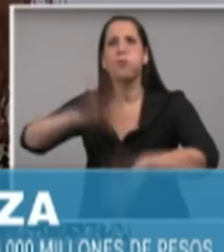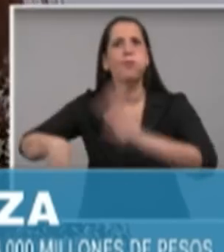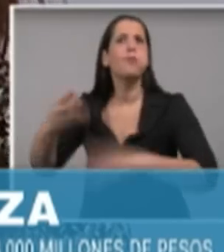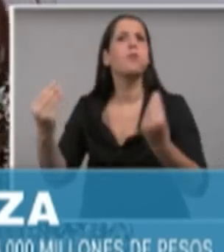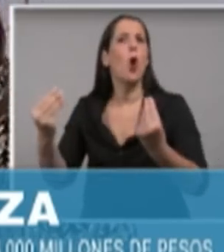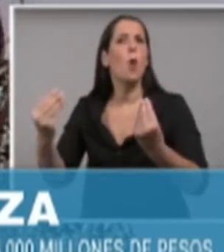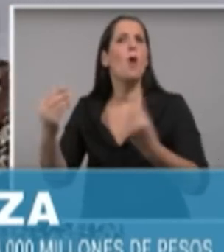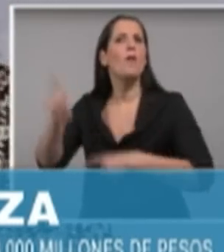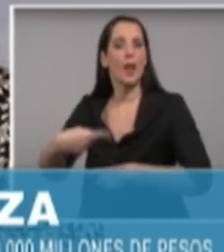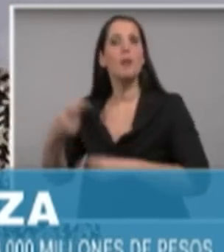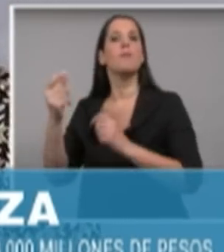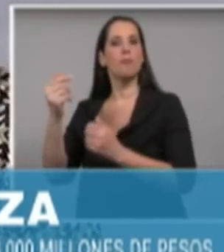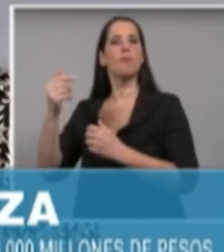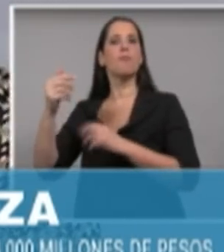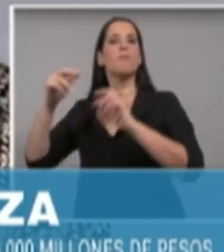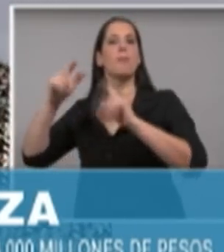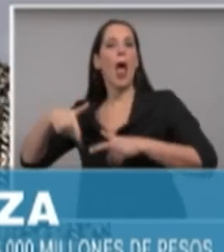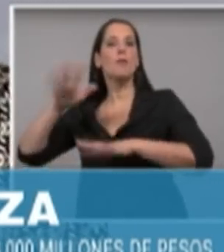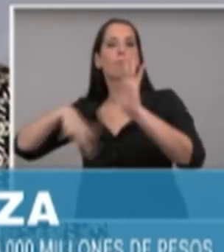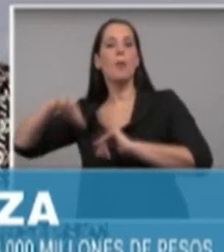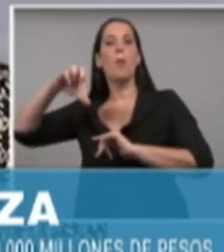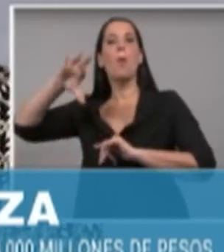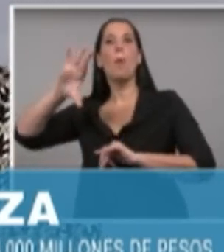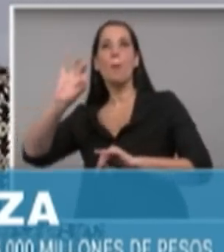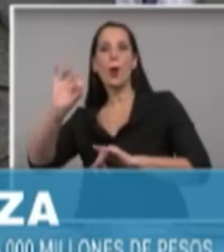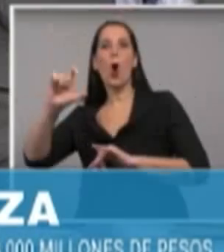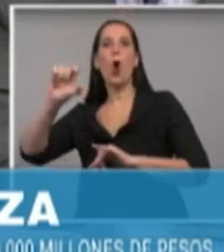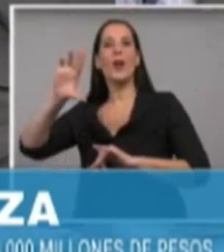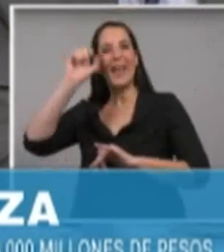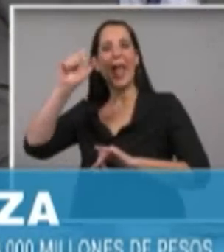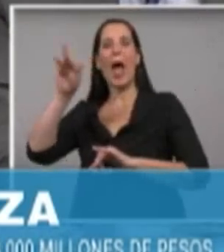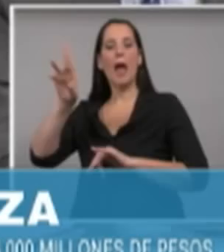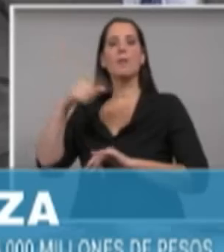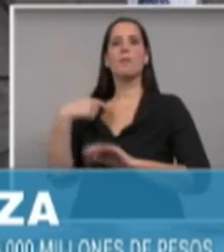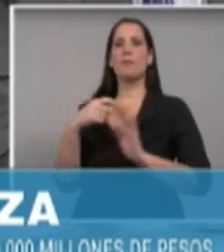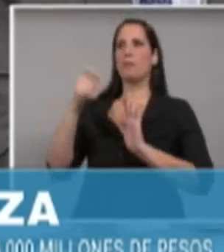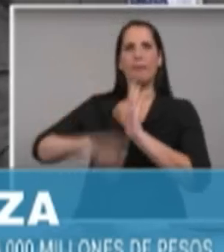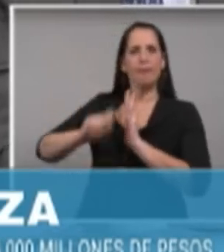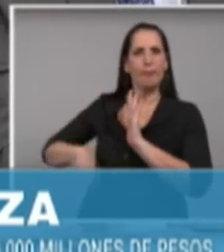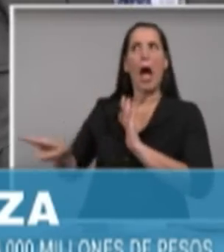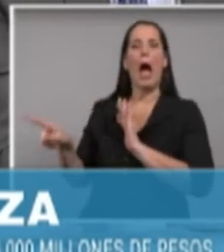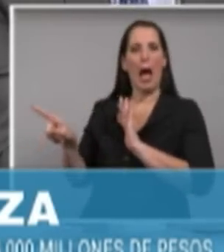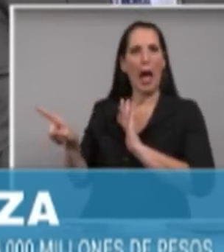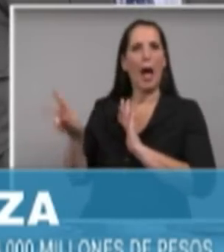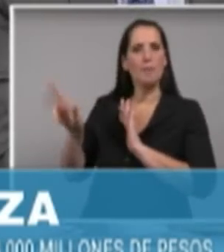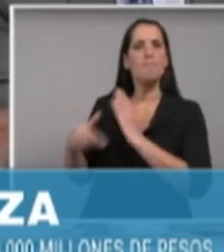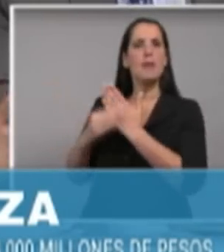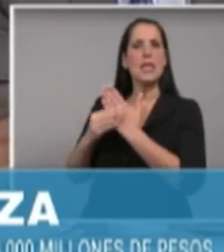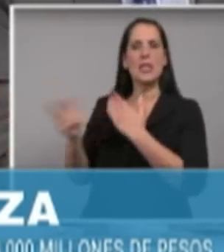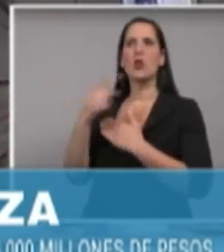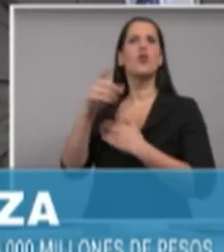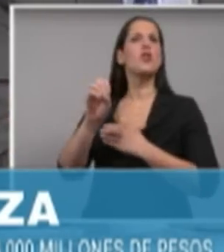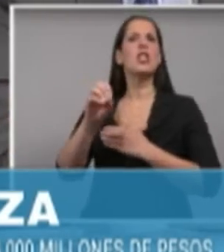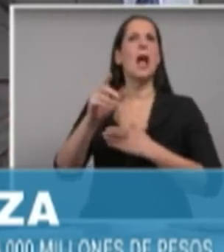través, acá me corrige el ministro, desarrollos urbanísticos, no me salía, desarrollos urbanísticos. Es una